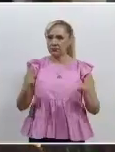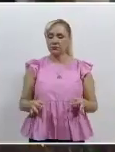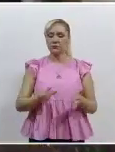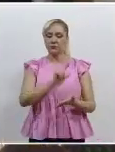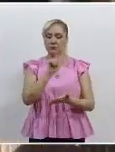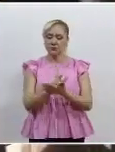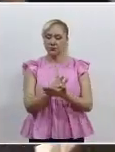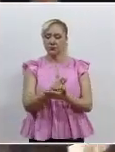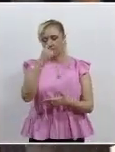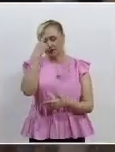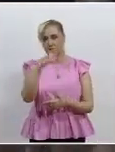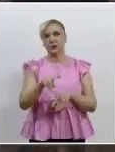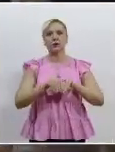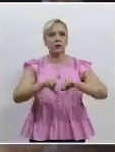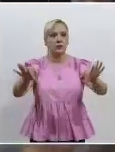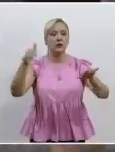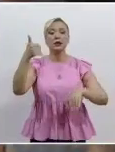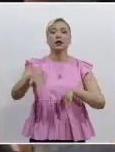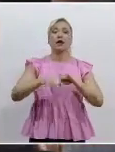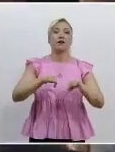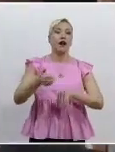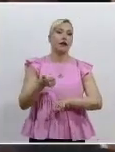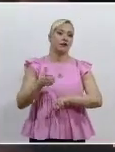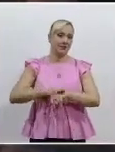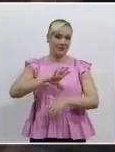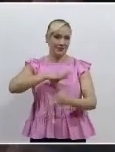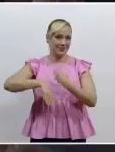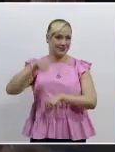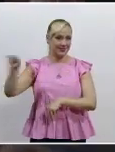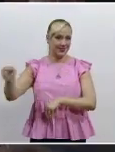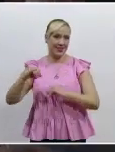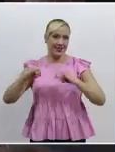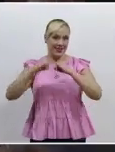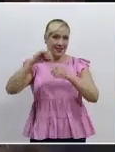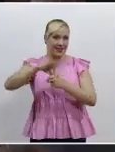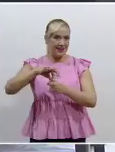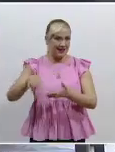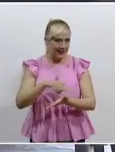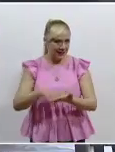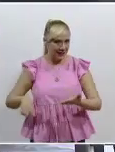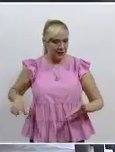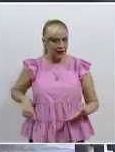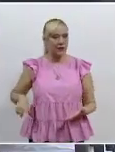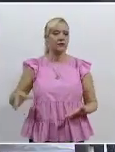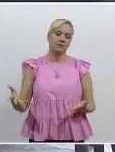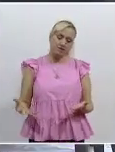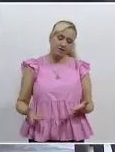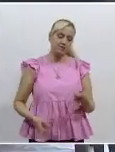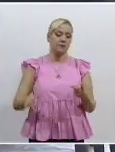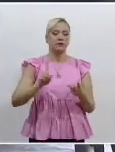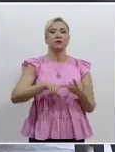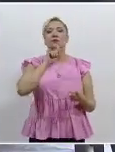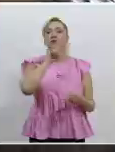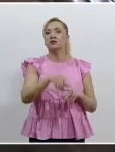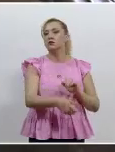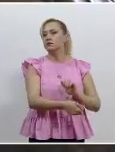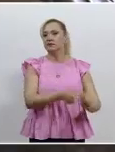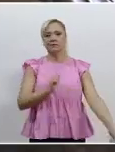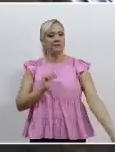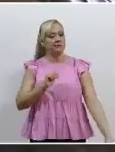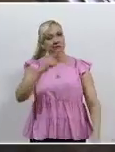leyes generales de comunicación y responsabilidades administrativas de los servidores públicos, la que anuló la reserva como de seguridad nacional